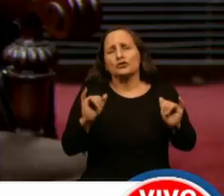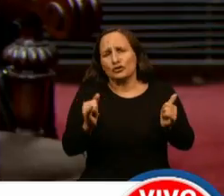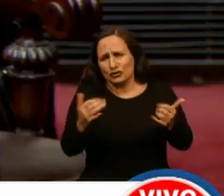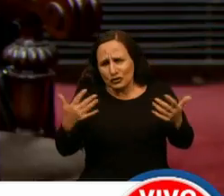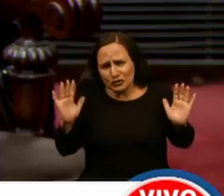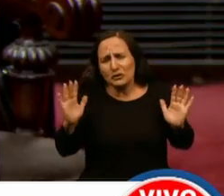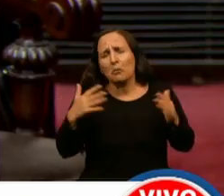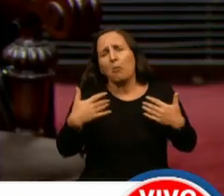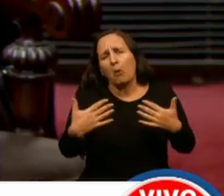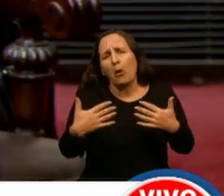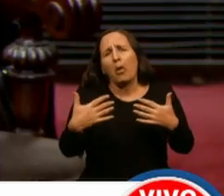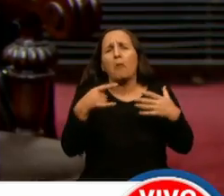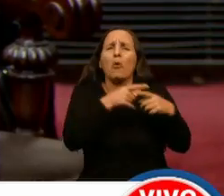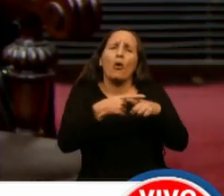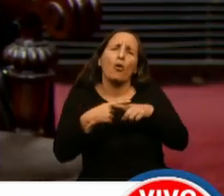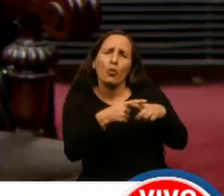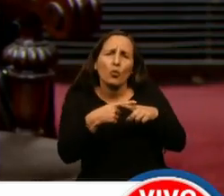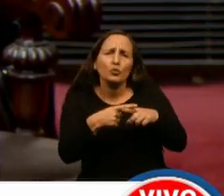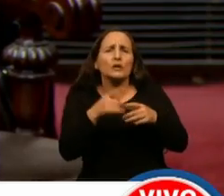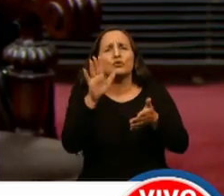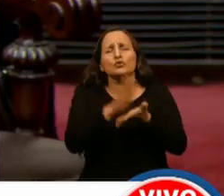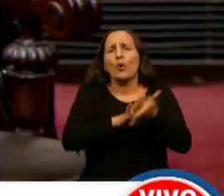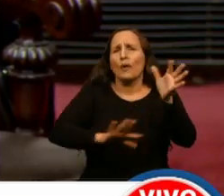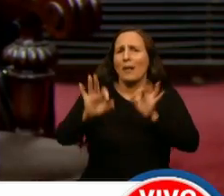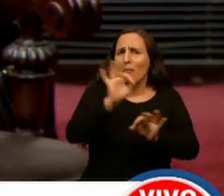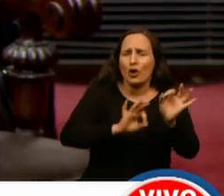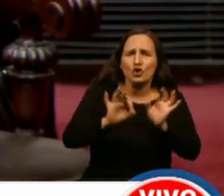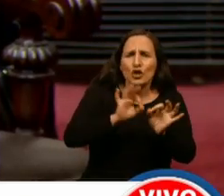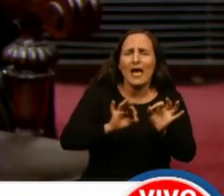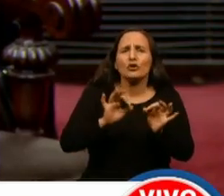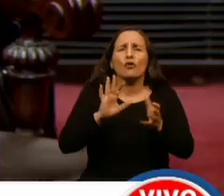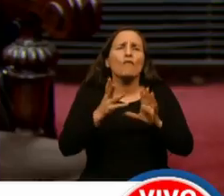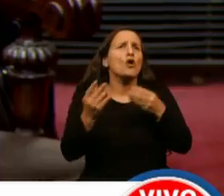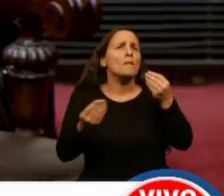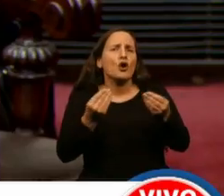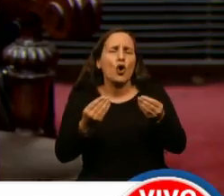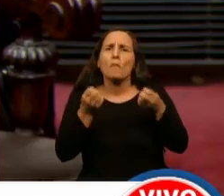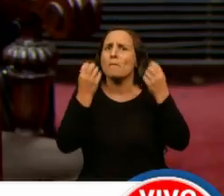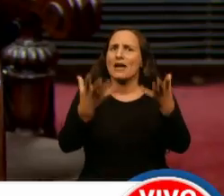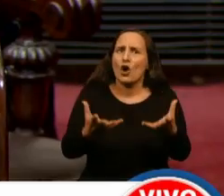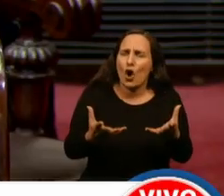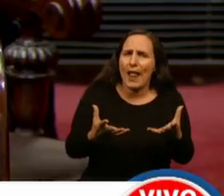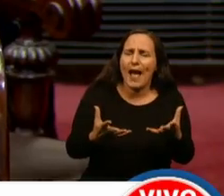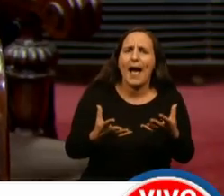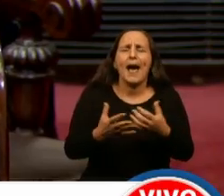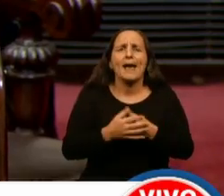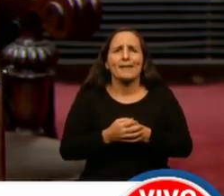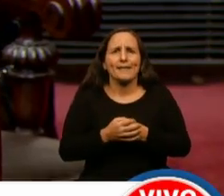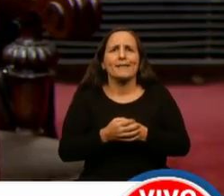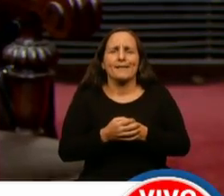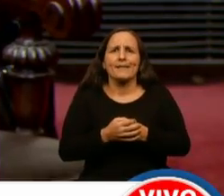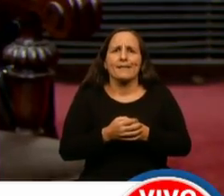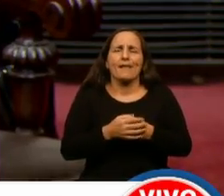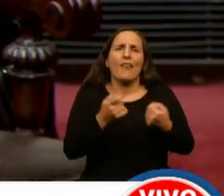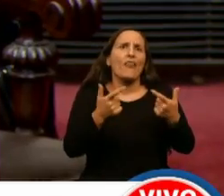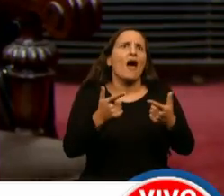discutir sobre el proyecto de mejorar y poder y sacar lo mejor